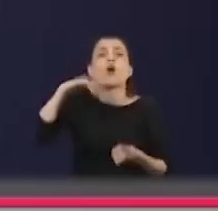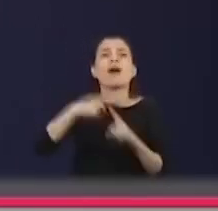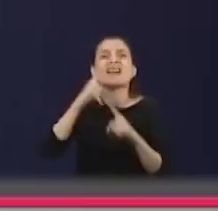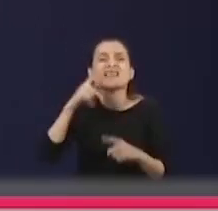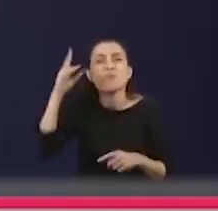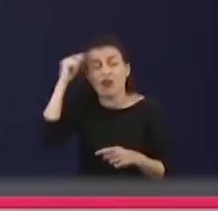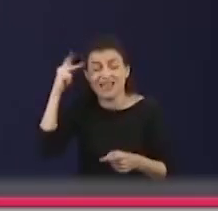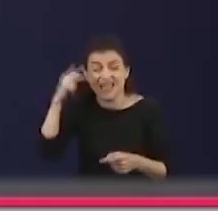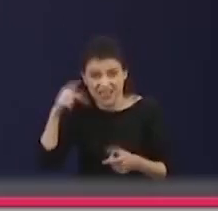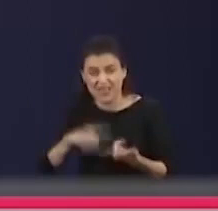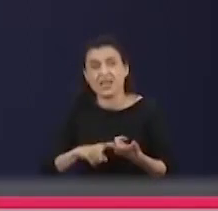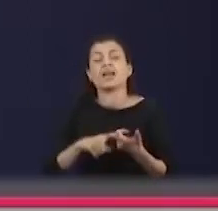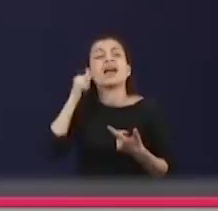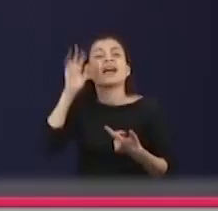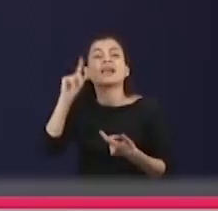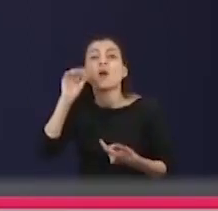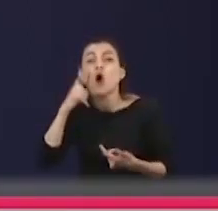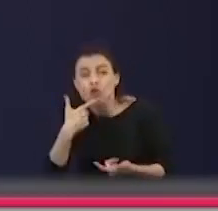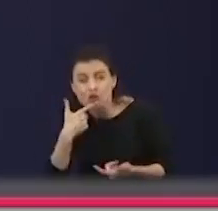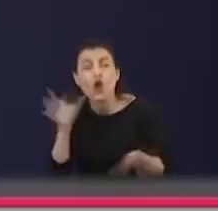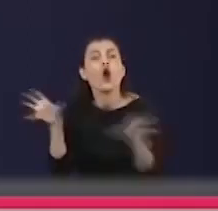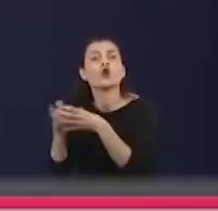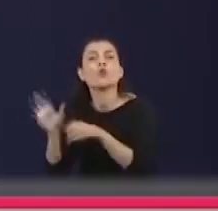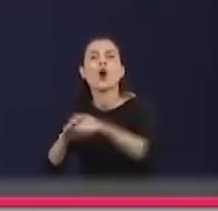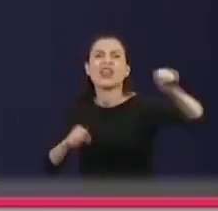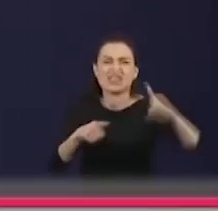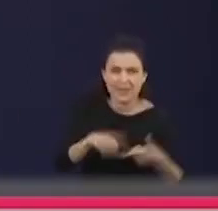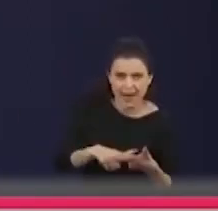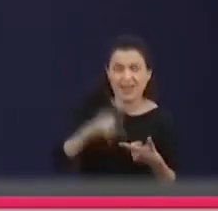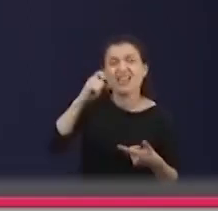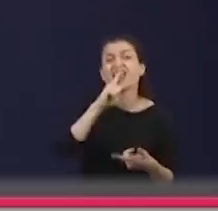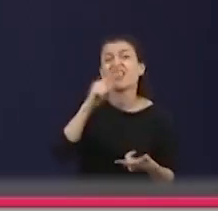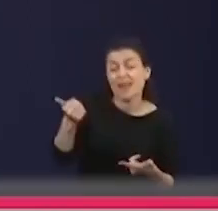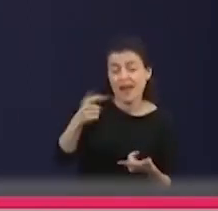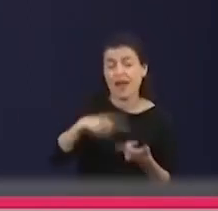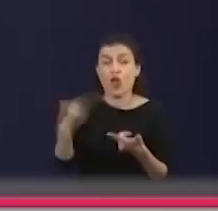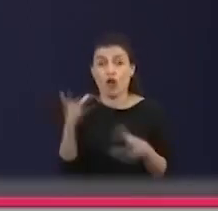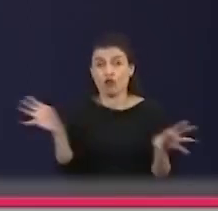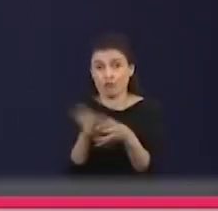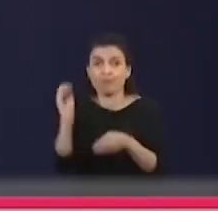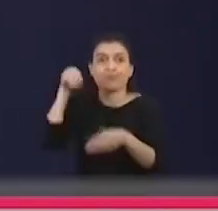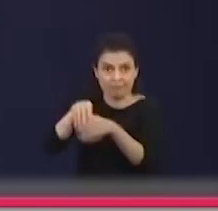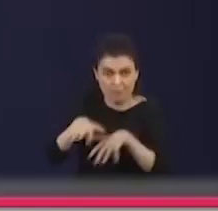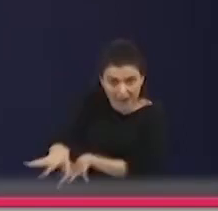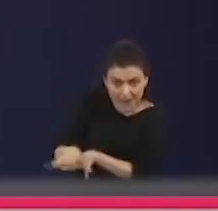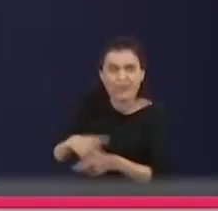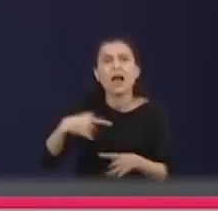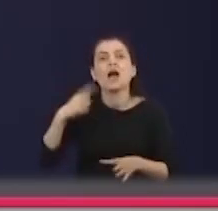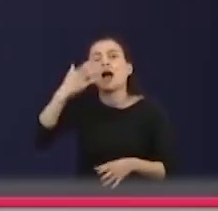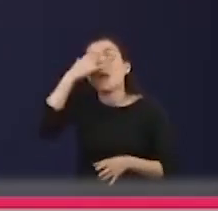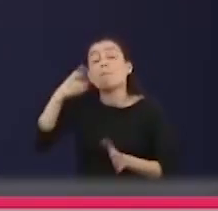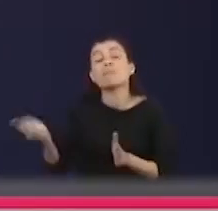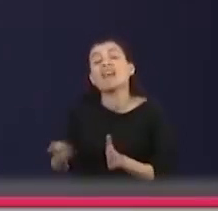Jacobiti, Martín Lustó, Juan Grabois, dirigentes de izquierda, la CGT, las dos CTA, movimientos piqueteros, organizaciones sociales, bueno, me